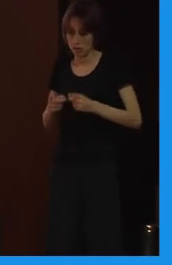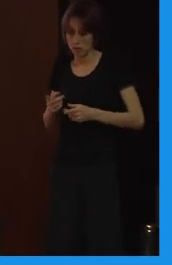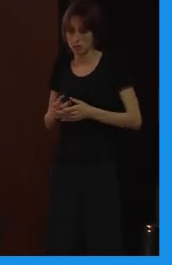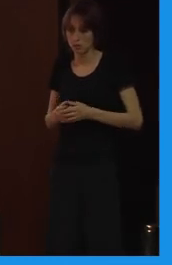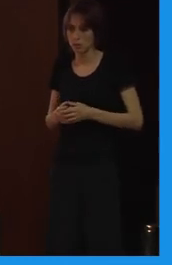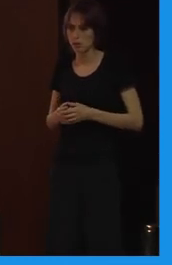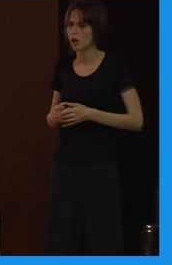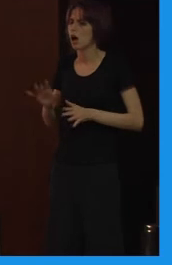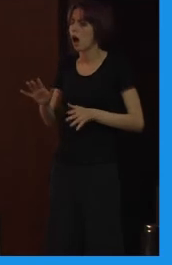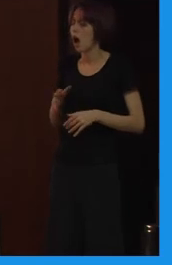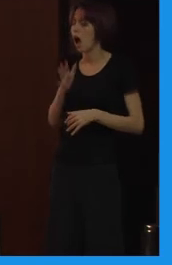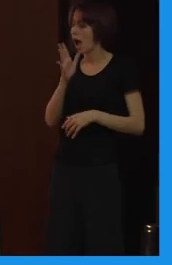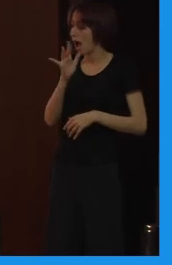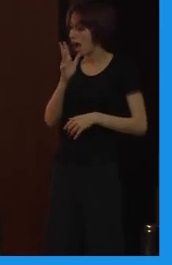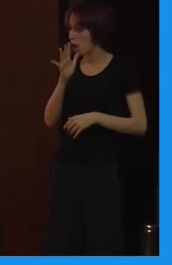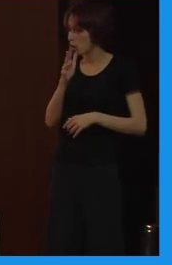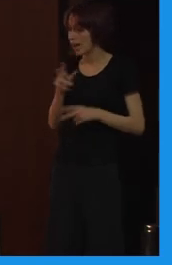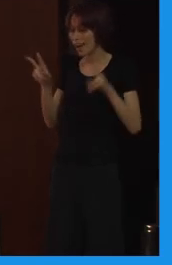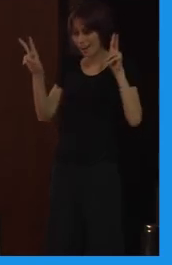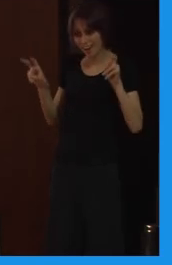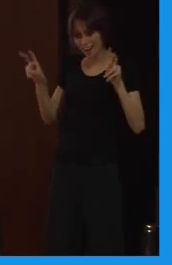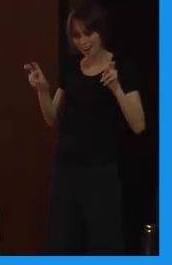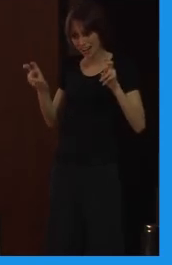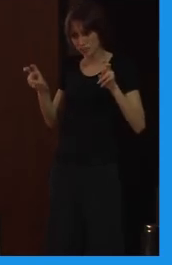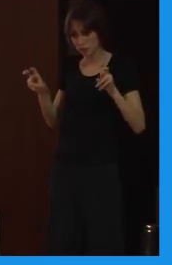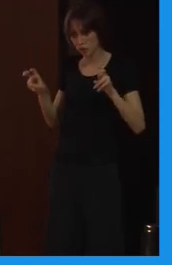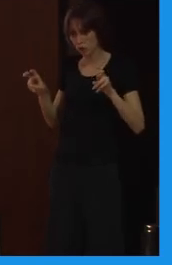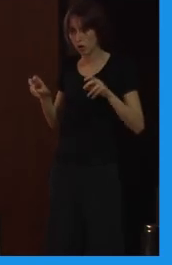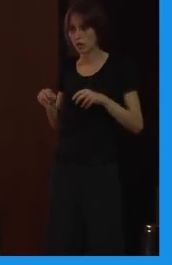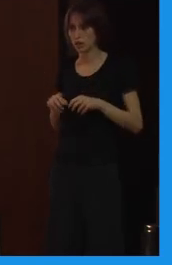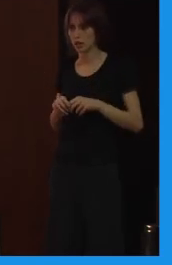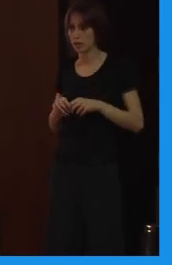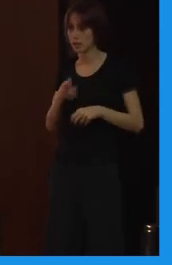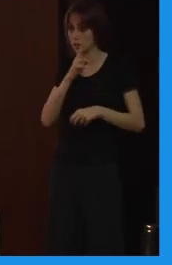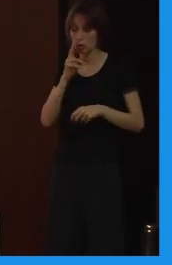que ha salido hace poco la sentencia, tenía que ver algo con la hormona de crecimiento.